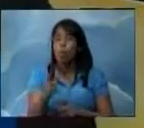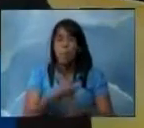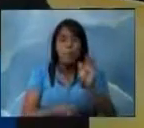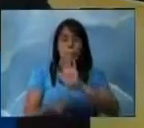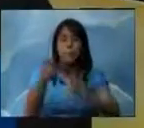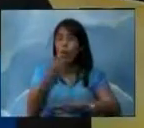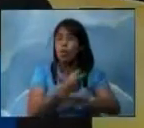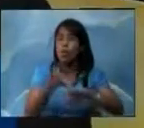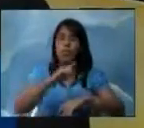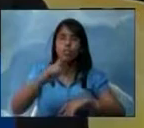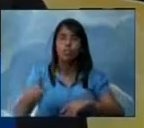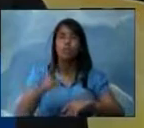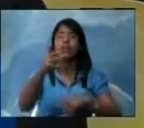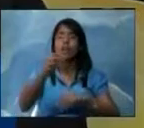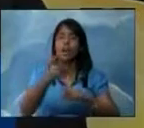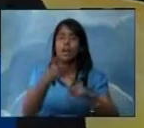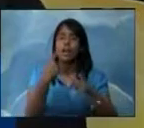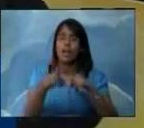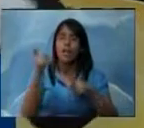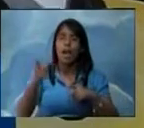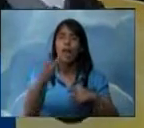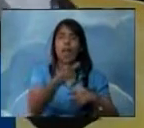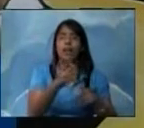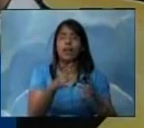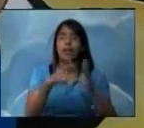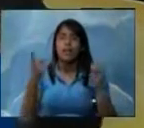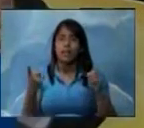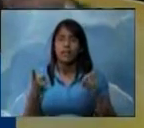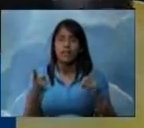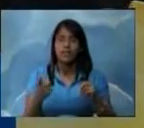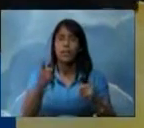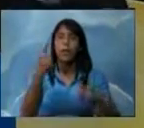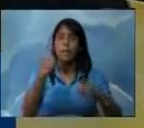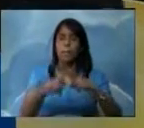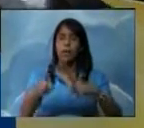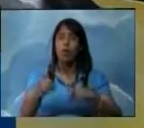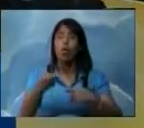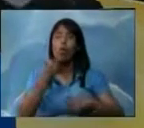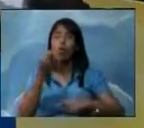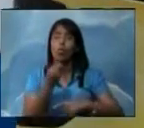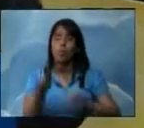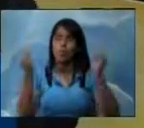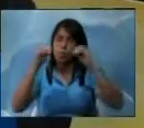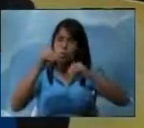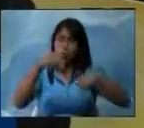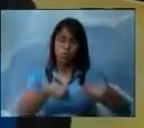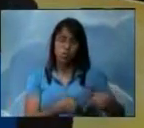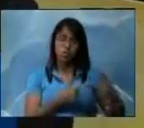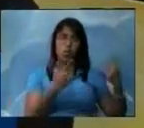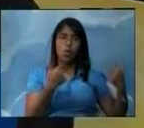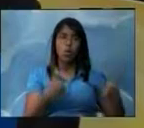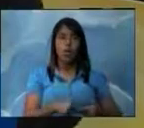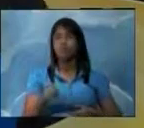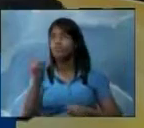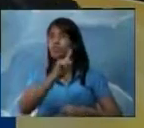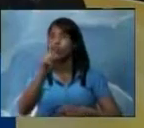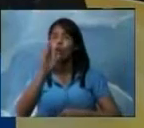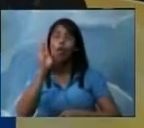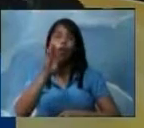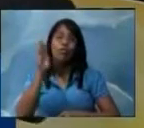más despiadado que los asirios, despiadados y criminales, pero Daniel propuso en su corazón